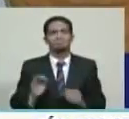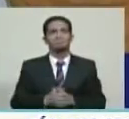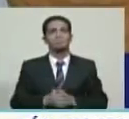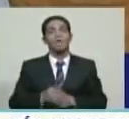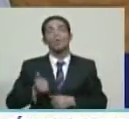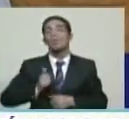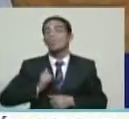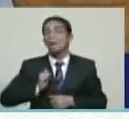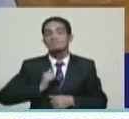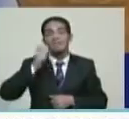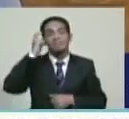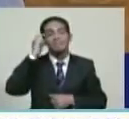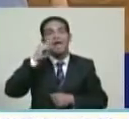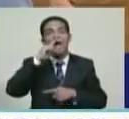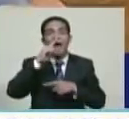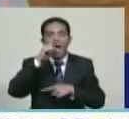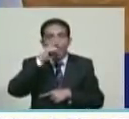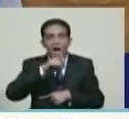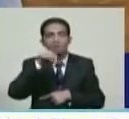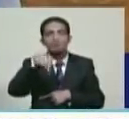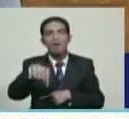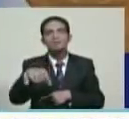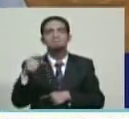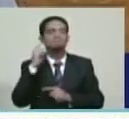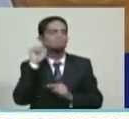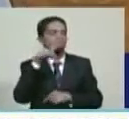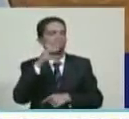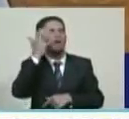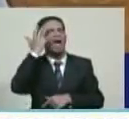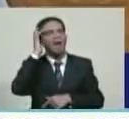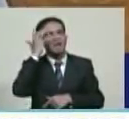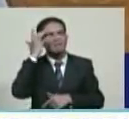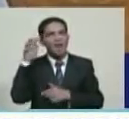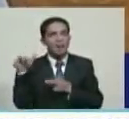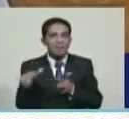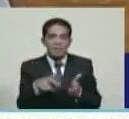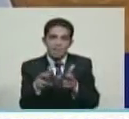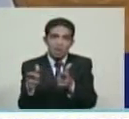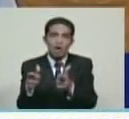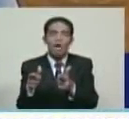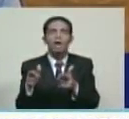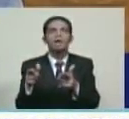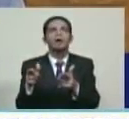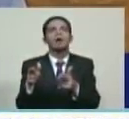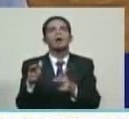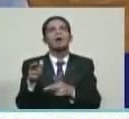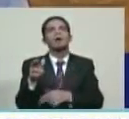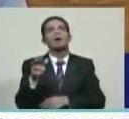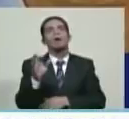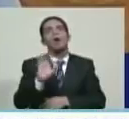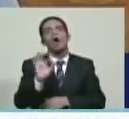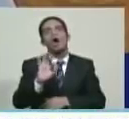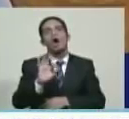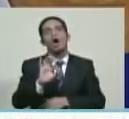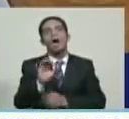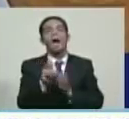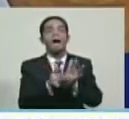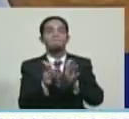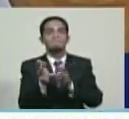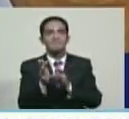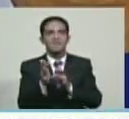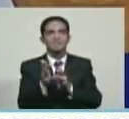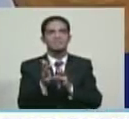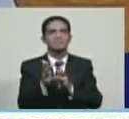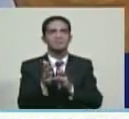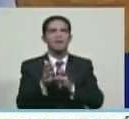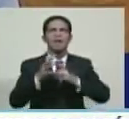Cualquier época del año, usted está aquí en carnaval, en el río, o en Semana Santa, en el río, en pleno